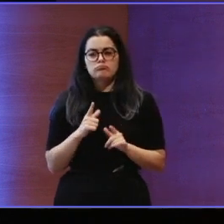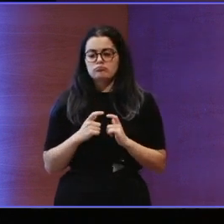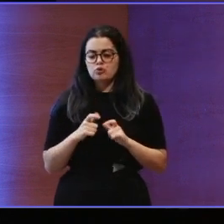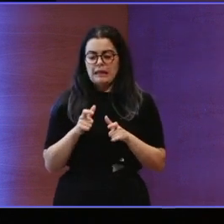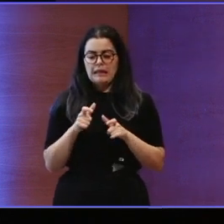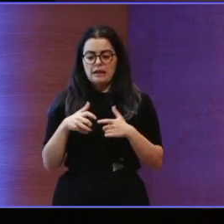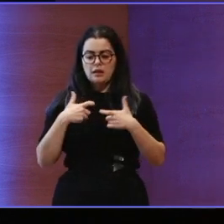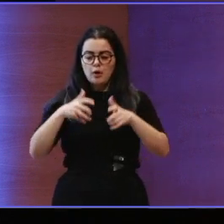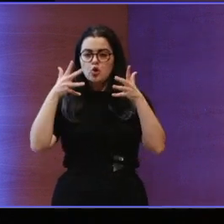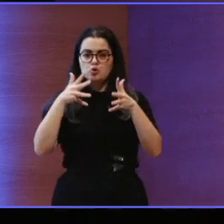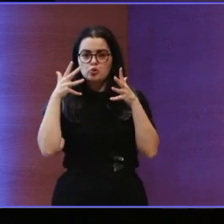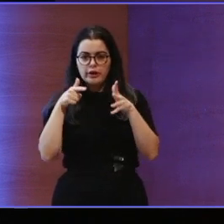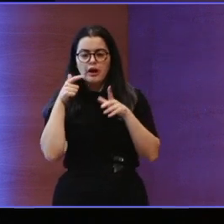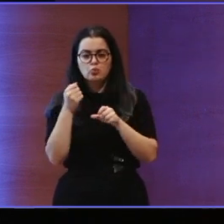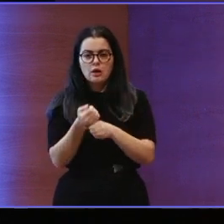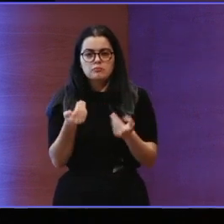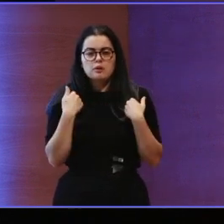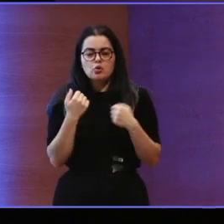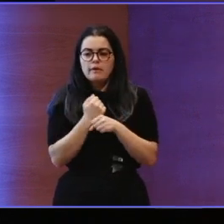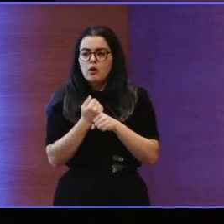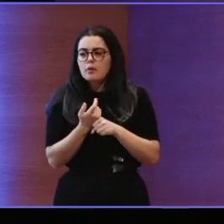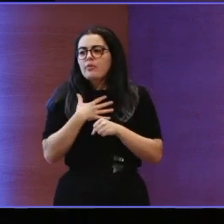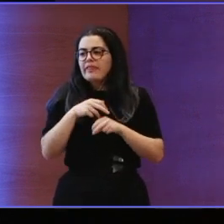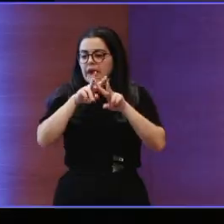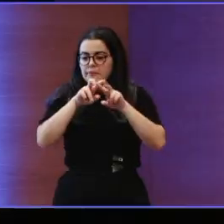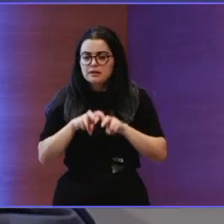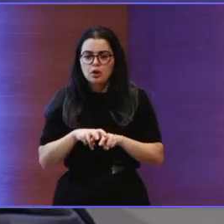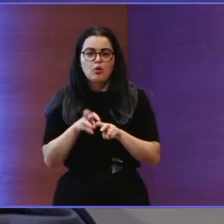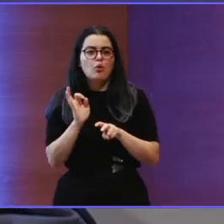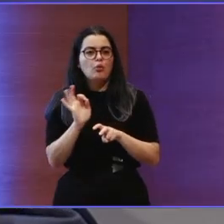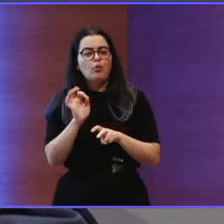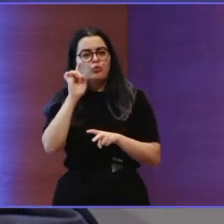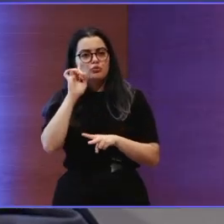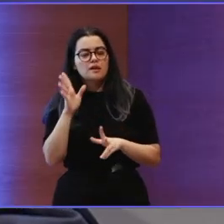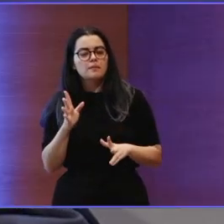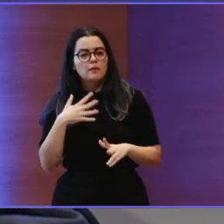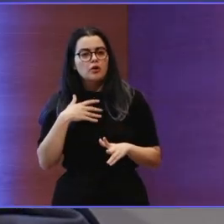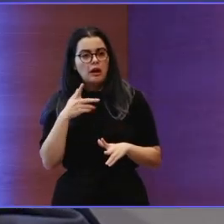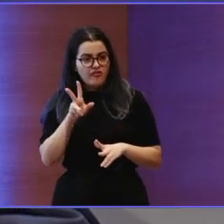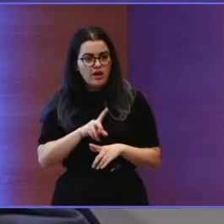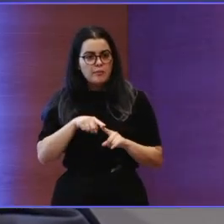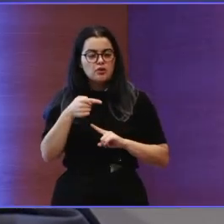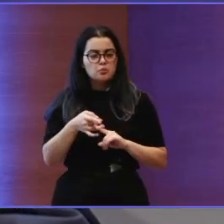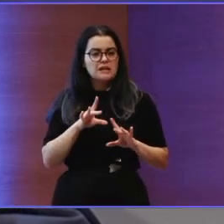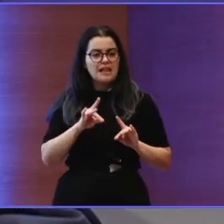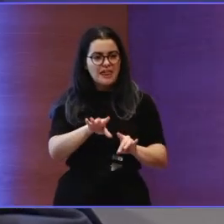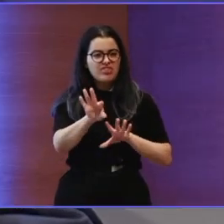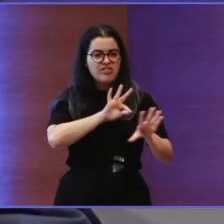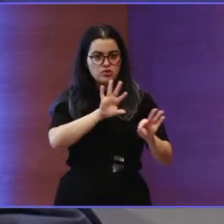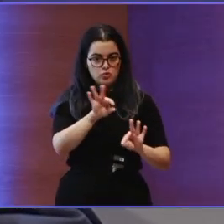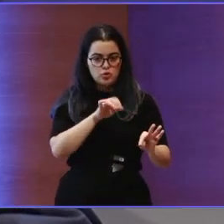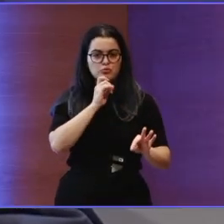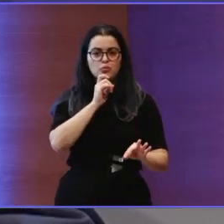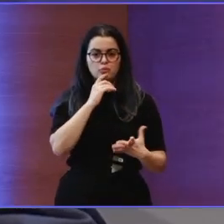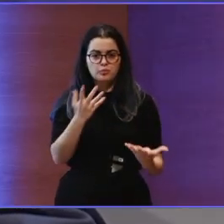consultoría que puede ser investigación o eh que es muy conveniente para la toma asistida de decisiones no